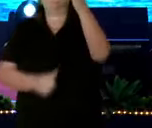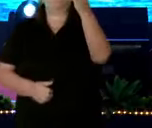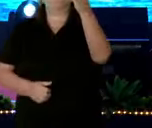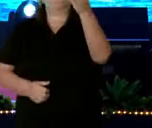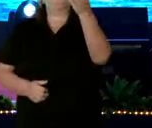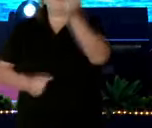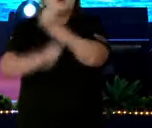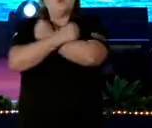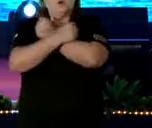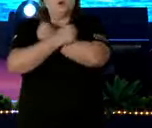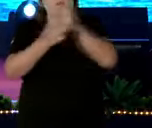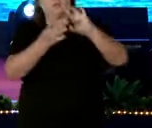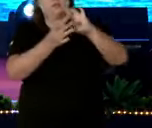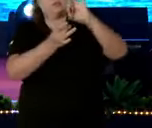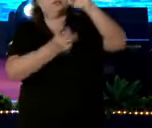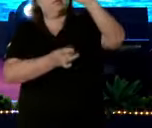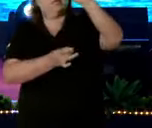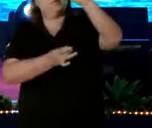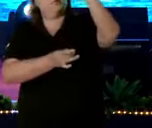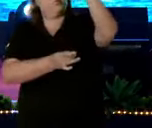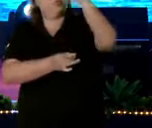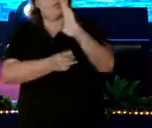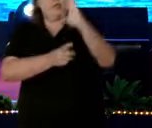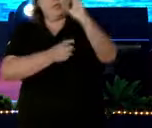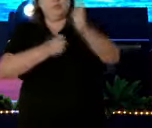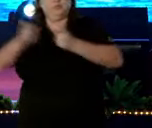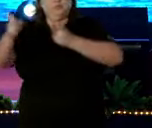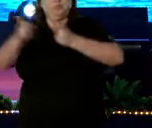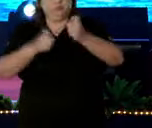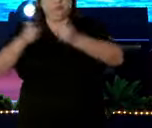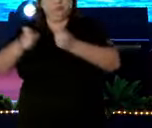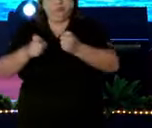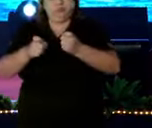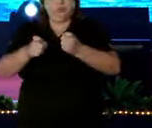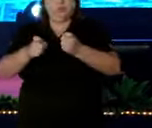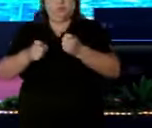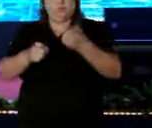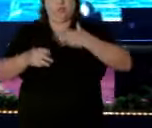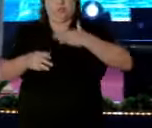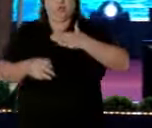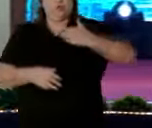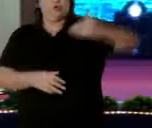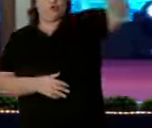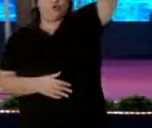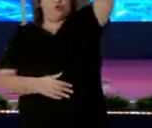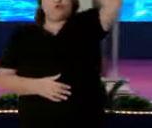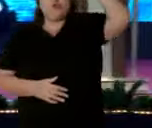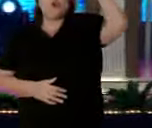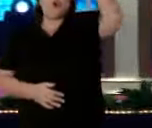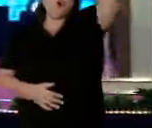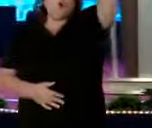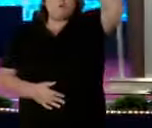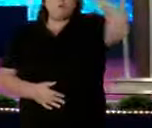Señor soberano está sobre mí. Dígalo conmigo. Está